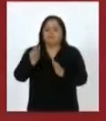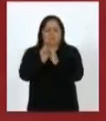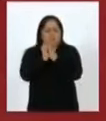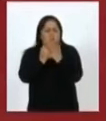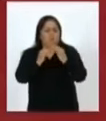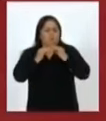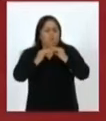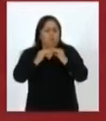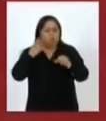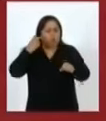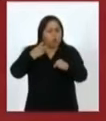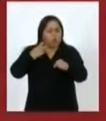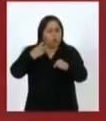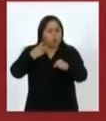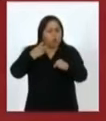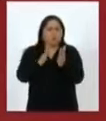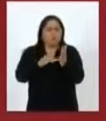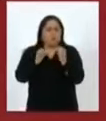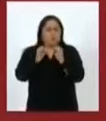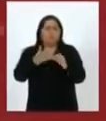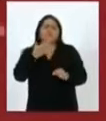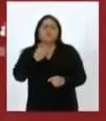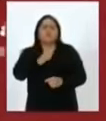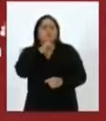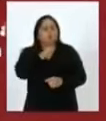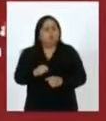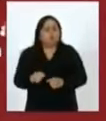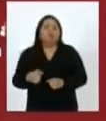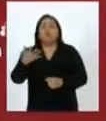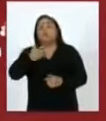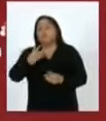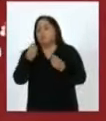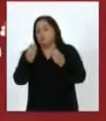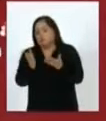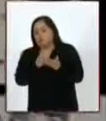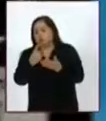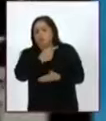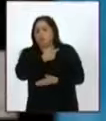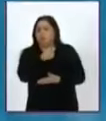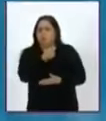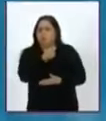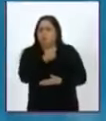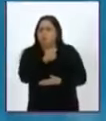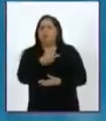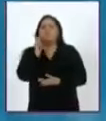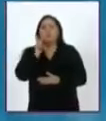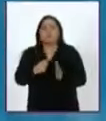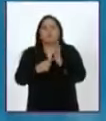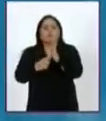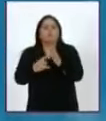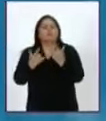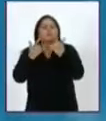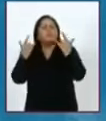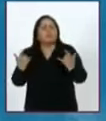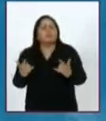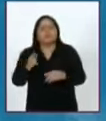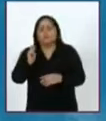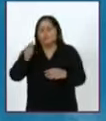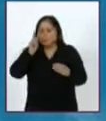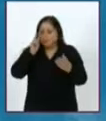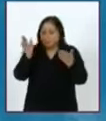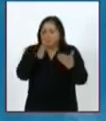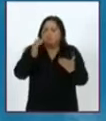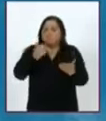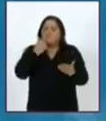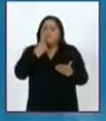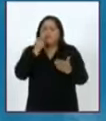con tapas duras y papel de buena calidad. Tiene más páginas que el cómic. Presenta la historia en viñetas, es decir,